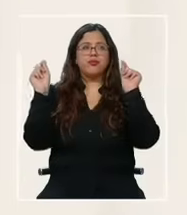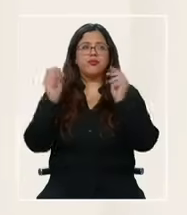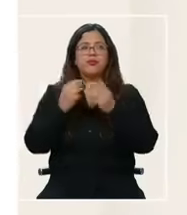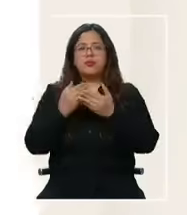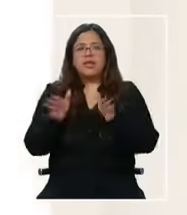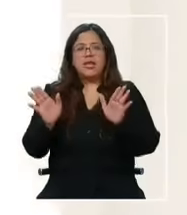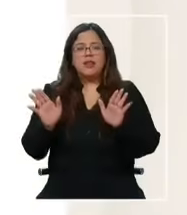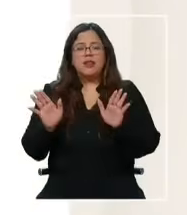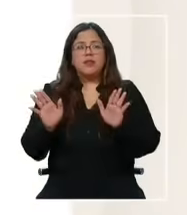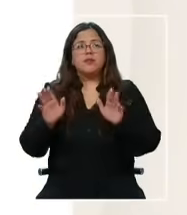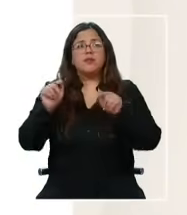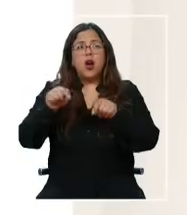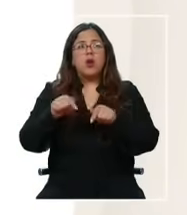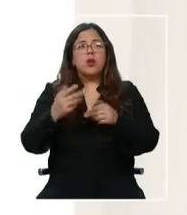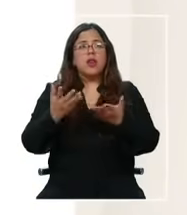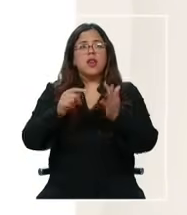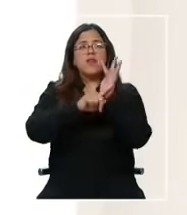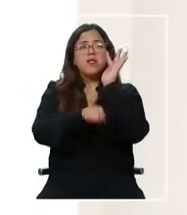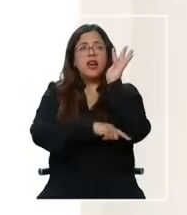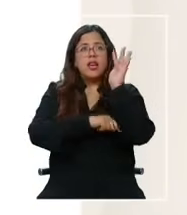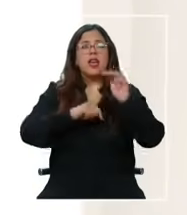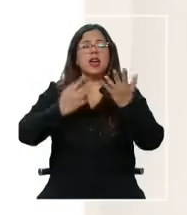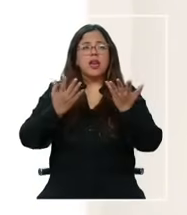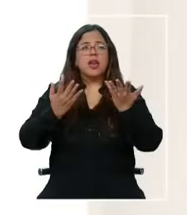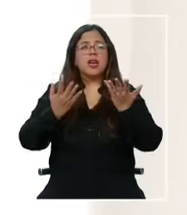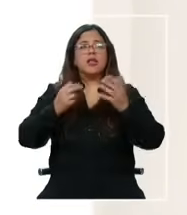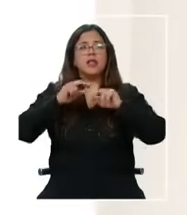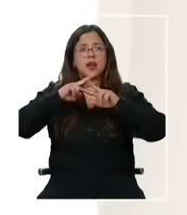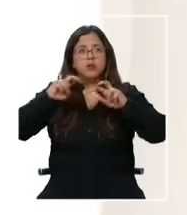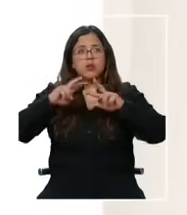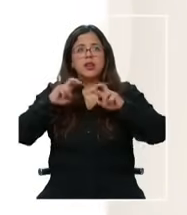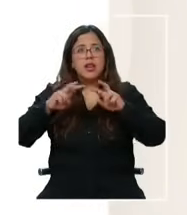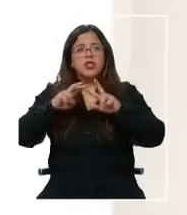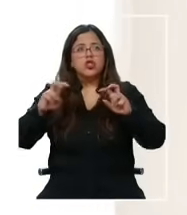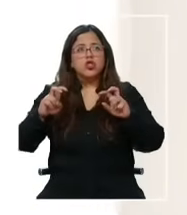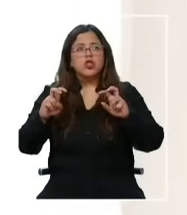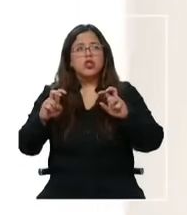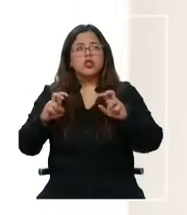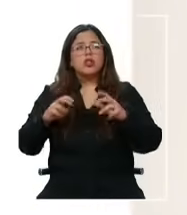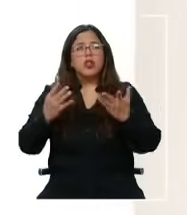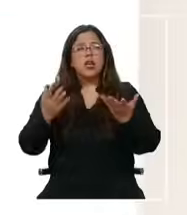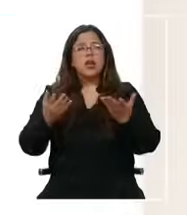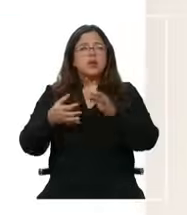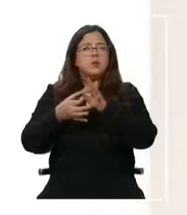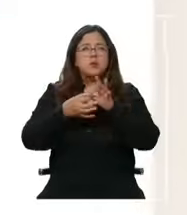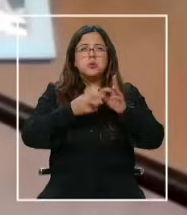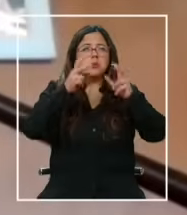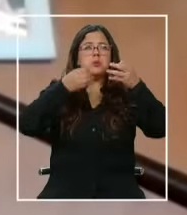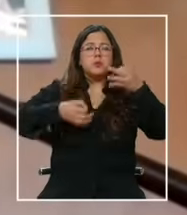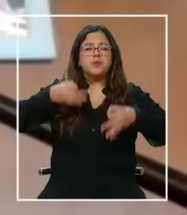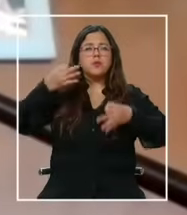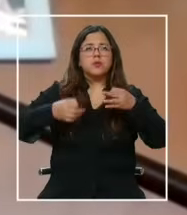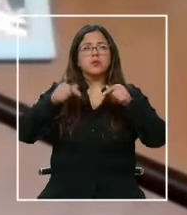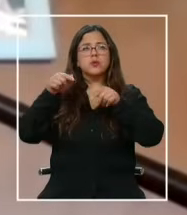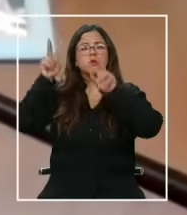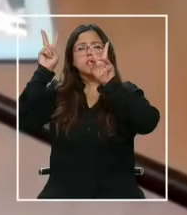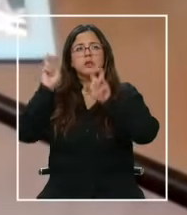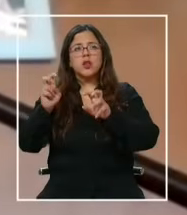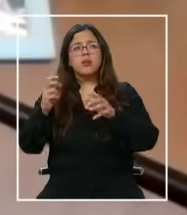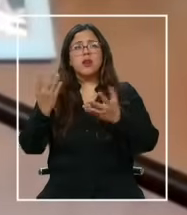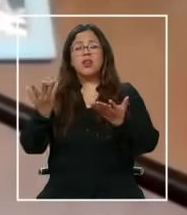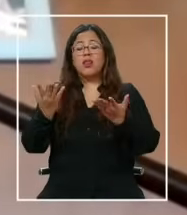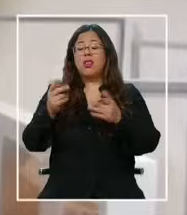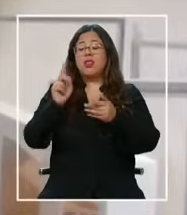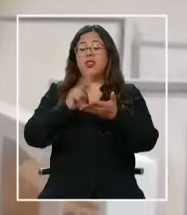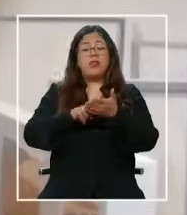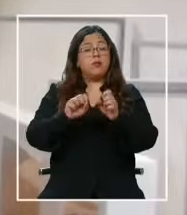fiscalía de coquimbo dispuso una investigación administrativa para analizar las circunstancias de la audiencia un caso que parece